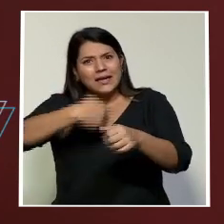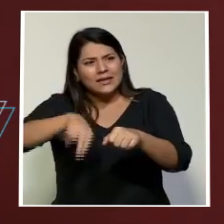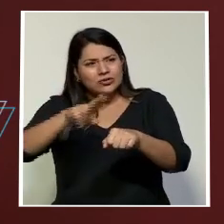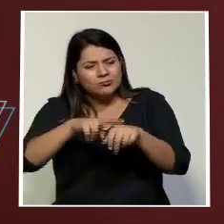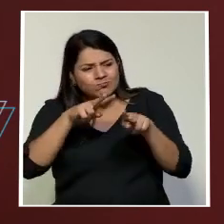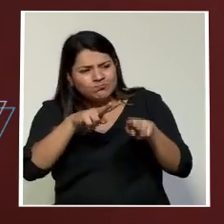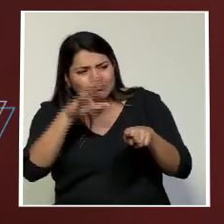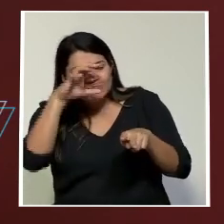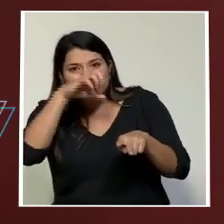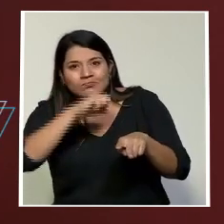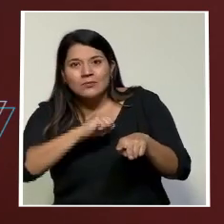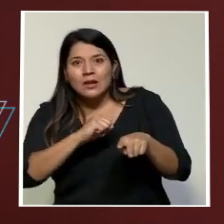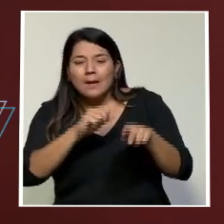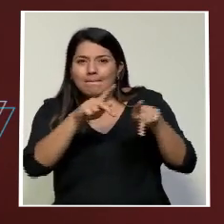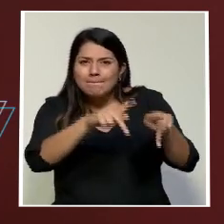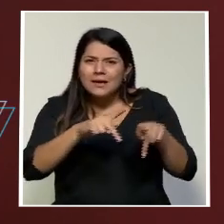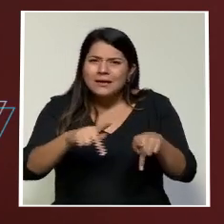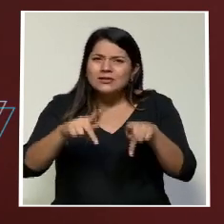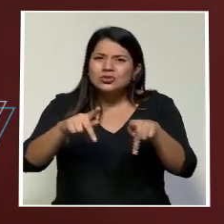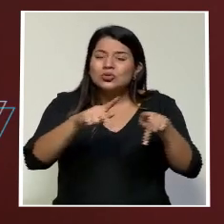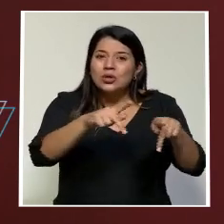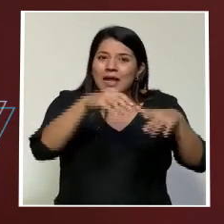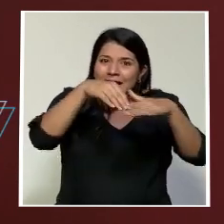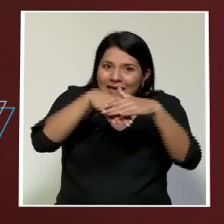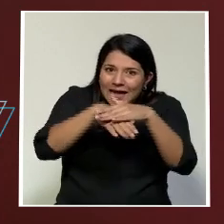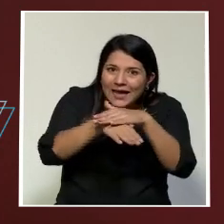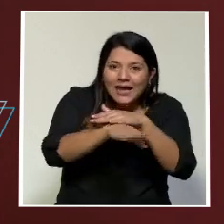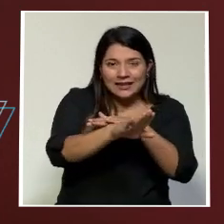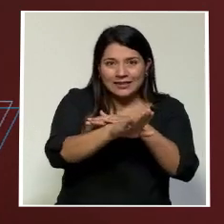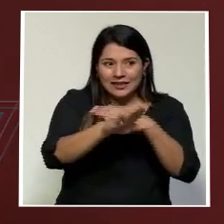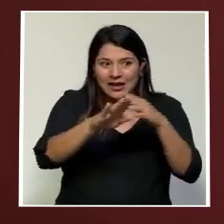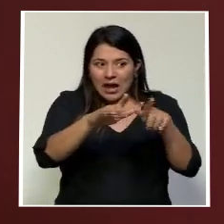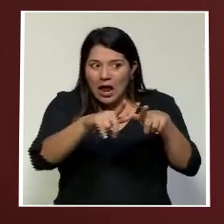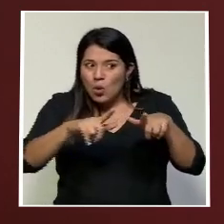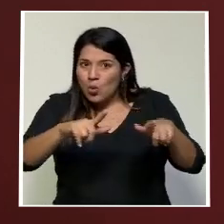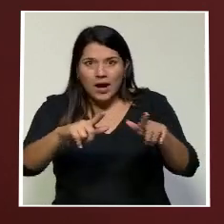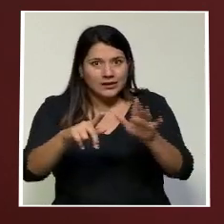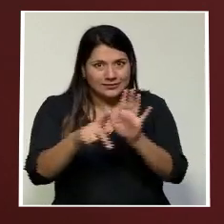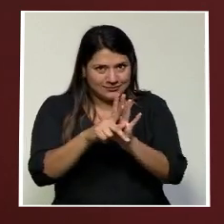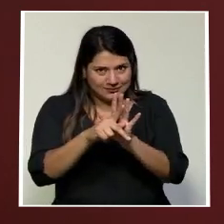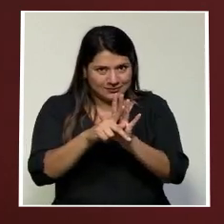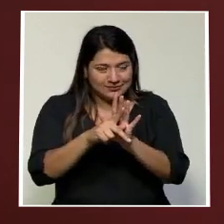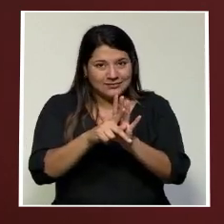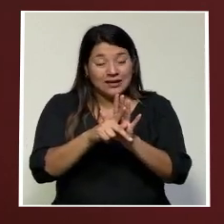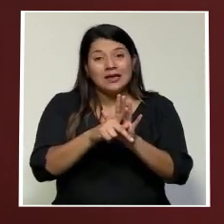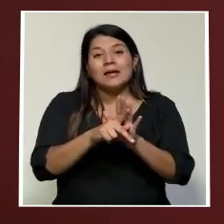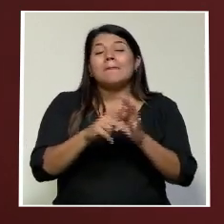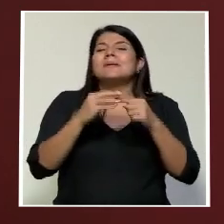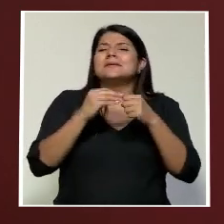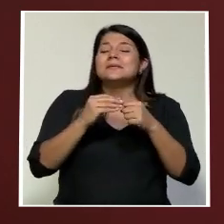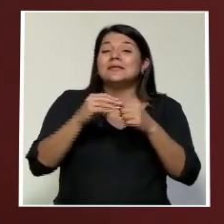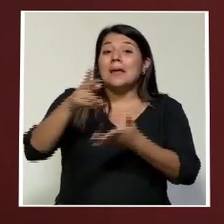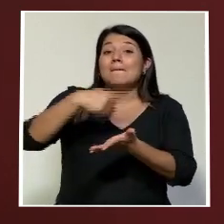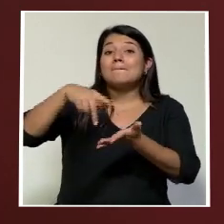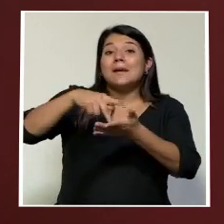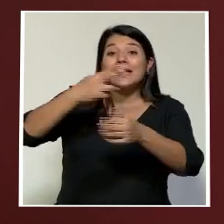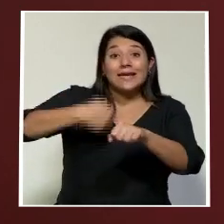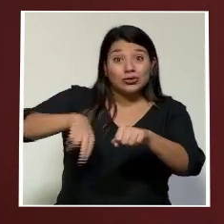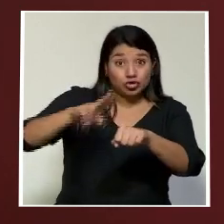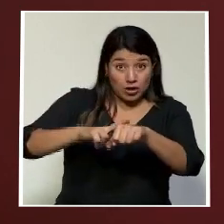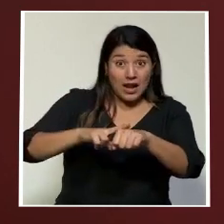de personas ingresando por puntos que no están permitidos, principalmente se está dando en los parques nacionales, en los